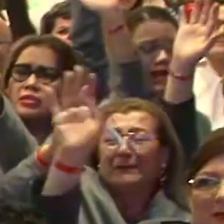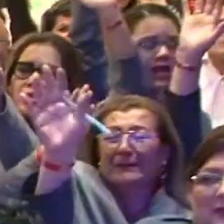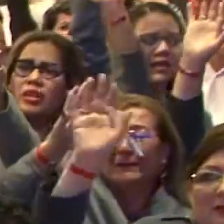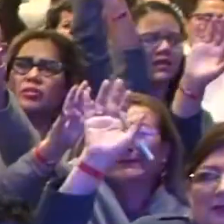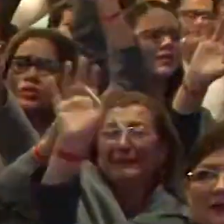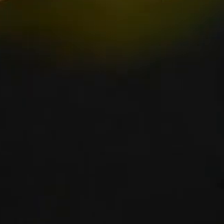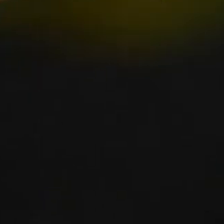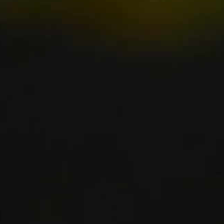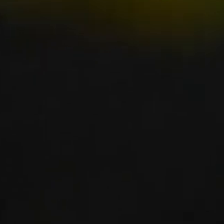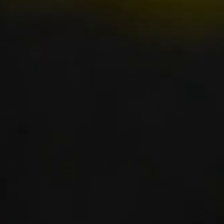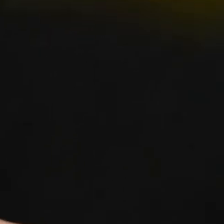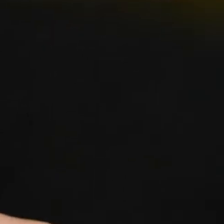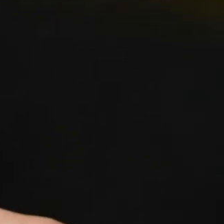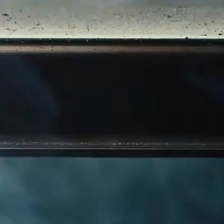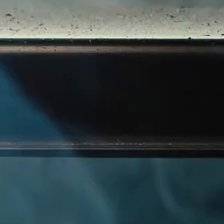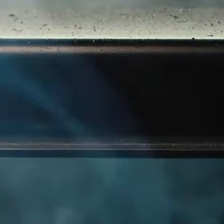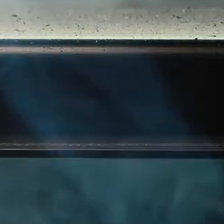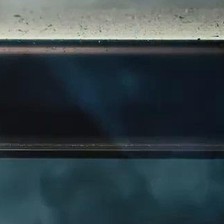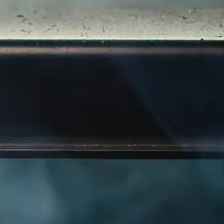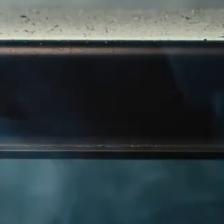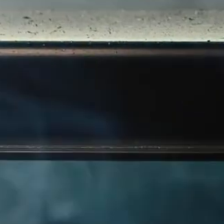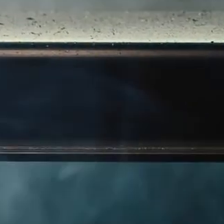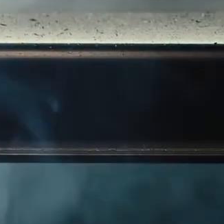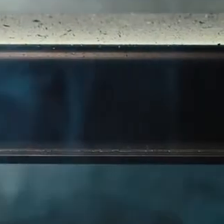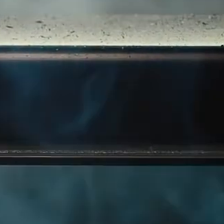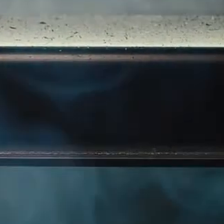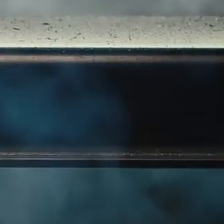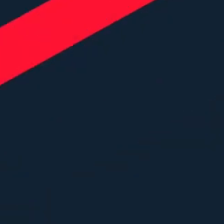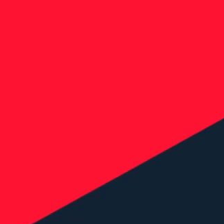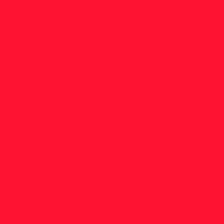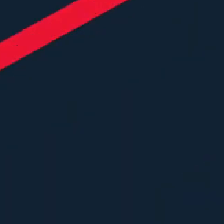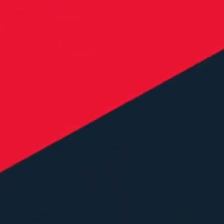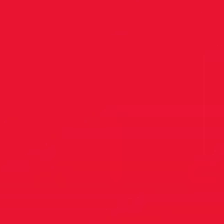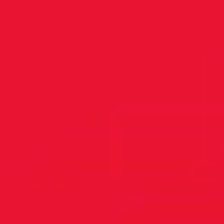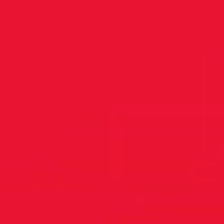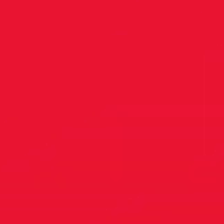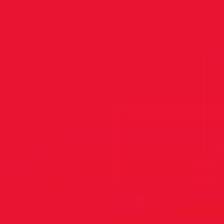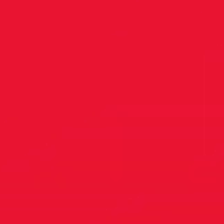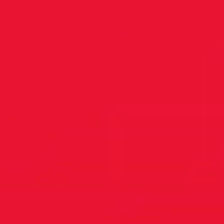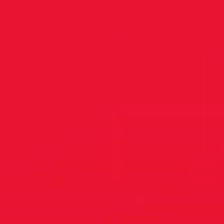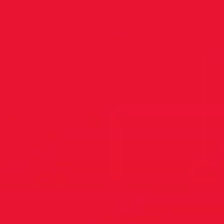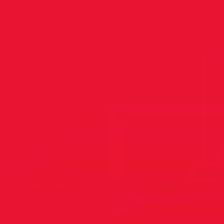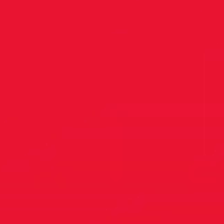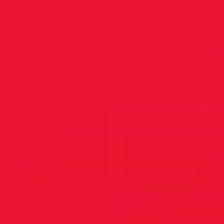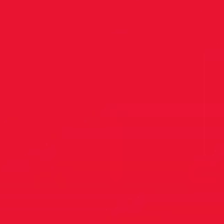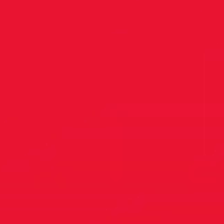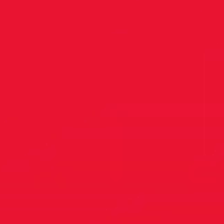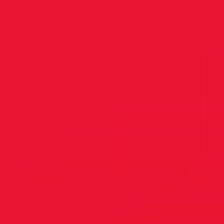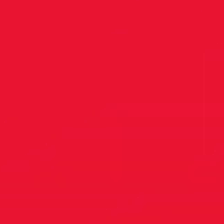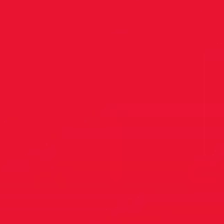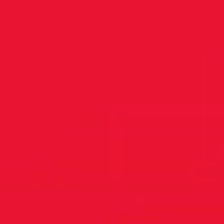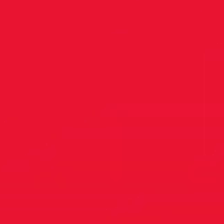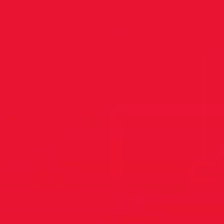todo lo que emprendan. Tus sueños verán la gloria de Dios. Tiempo del Emprendedor.